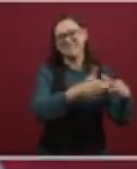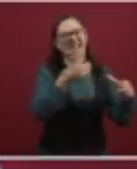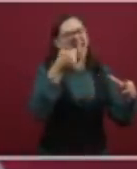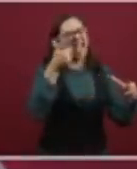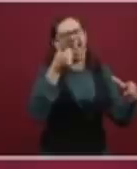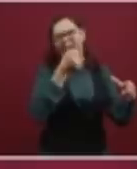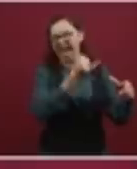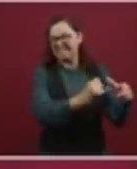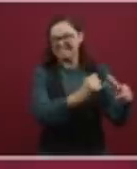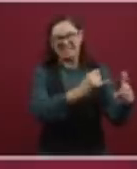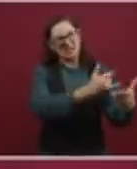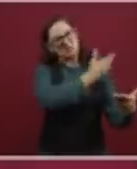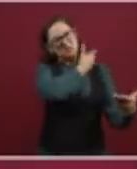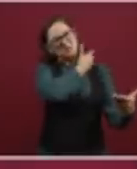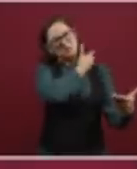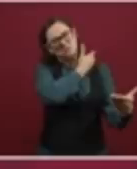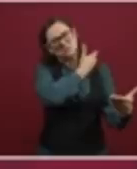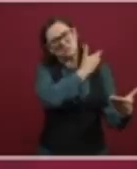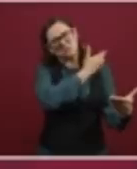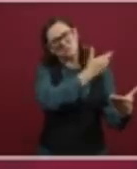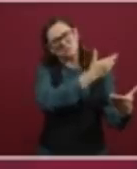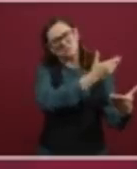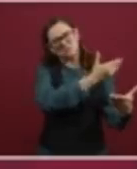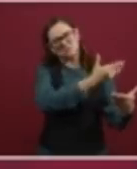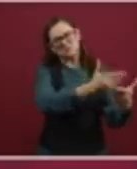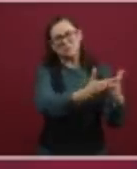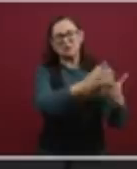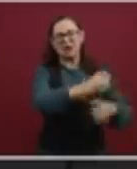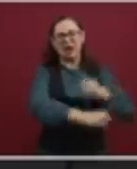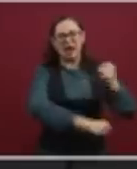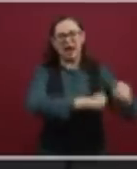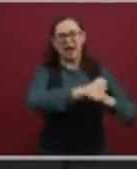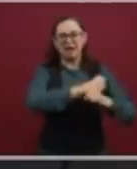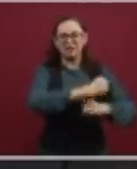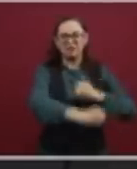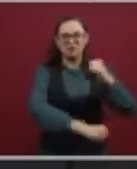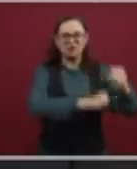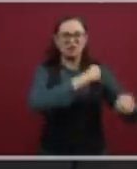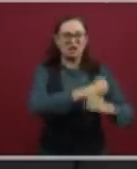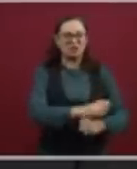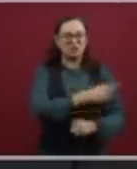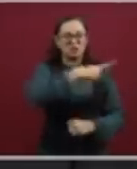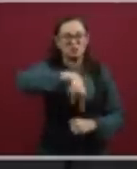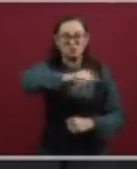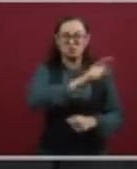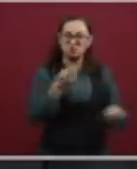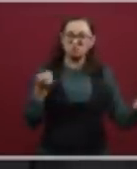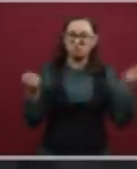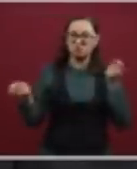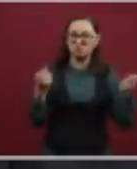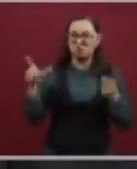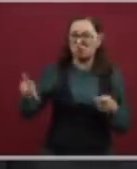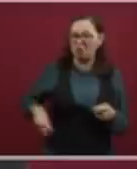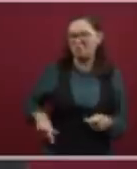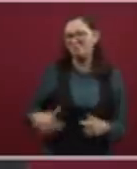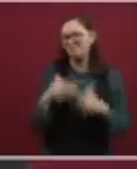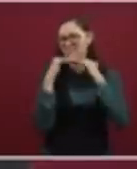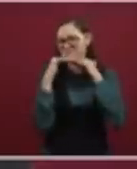ese ha sido su distintivo en los últimos años, cuando han gobernado, de que son muy